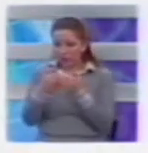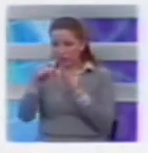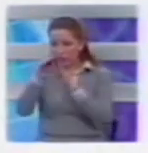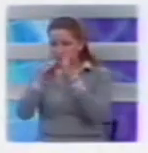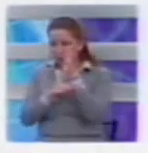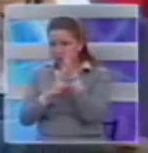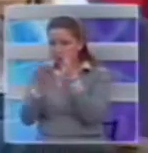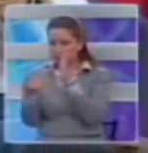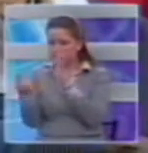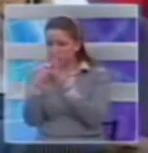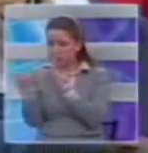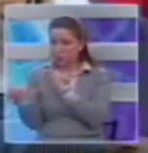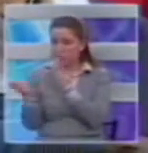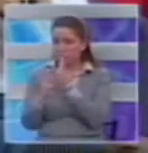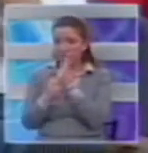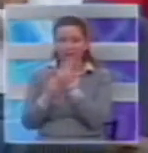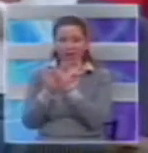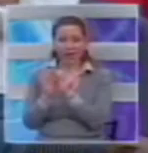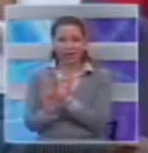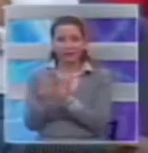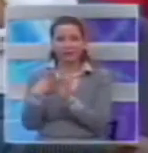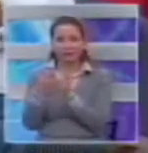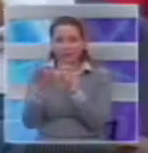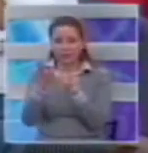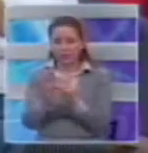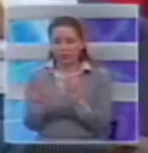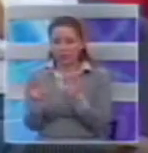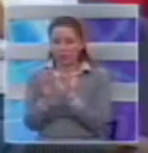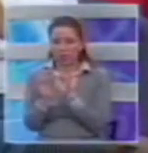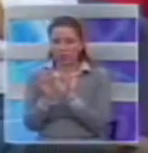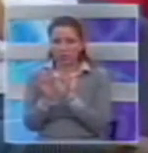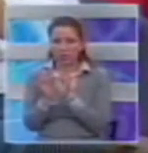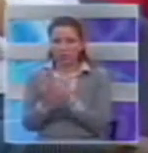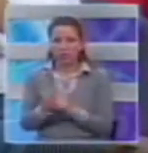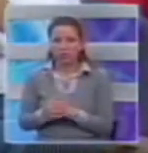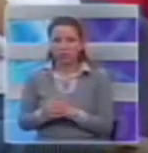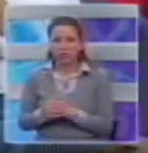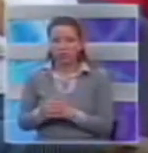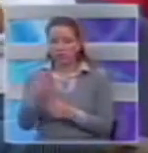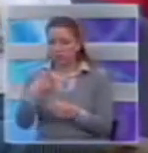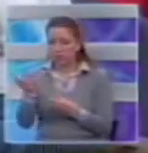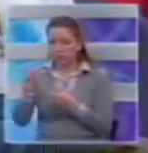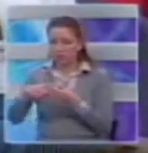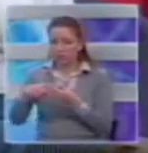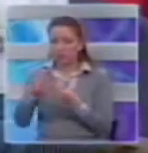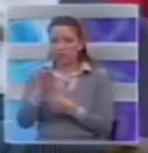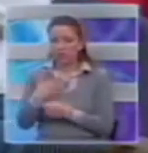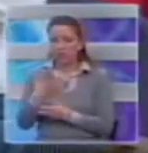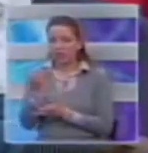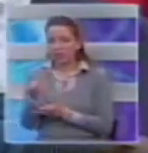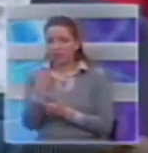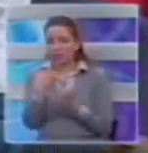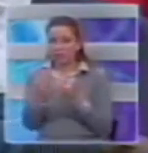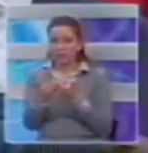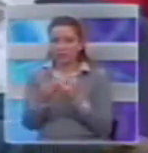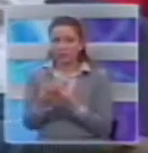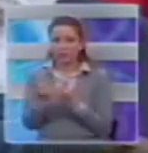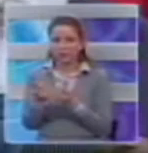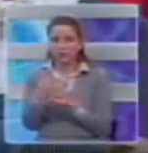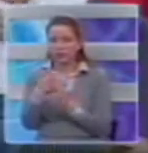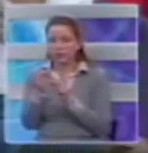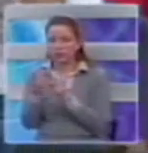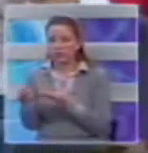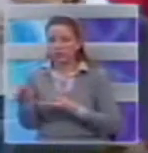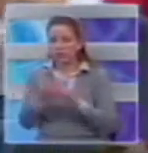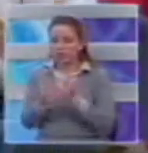listado, en ese momento llena su información de contacto, dicho interesado, hace clic en me interesa este equipo e inmediatamente se genera una oportunidad